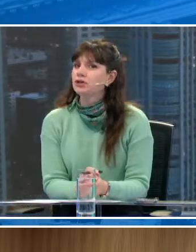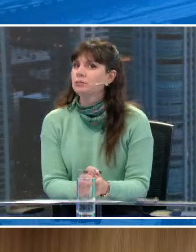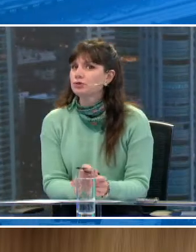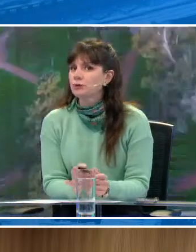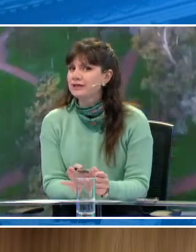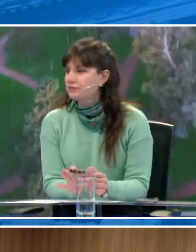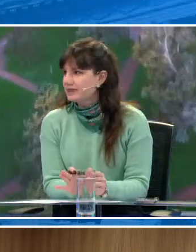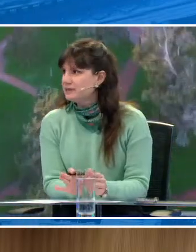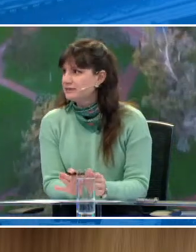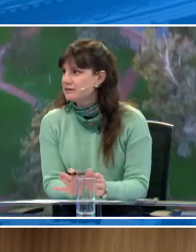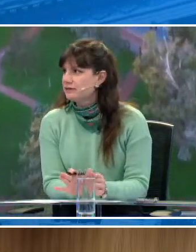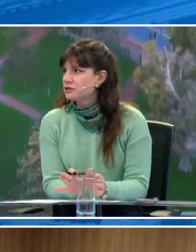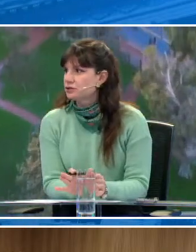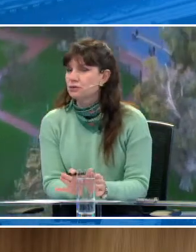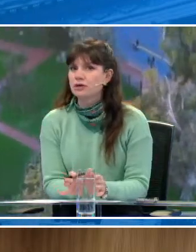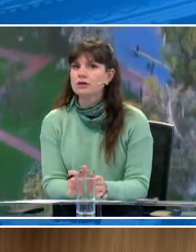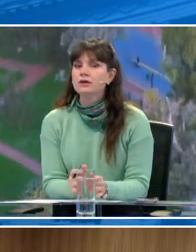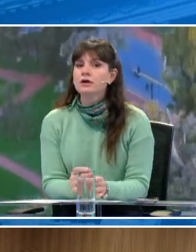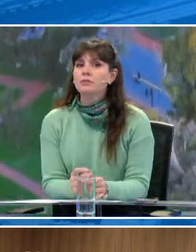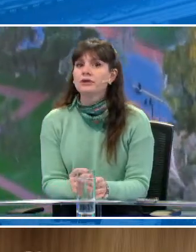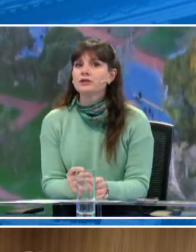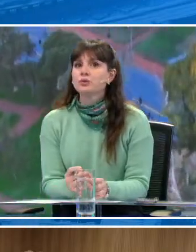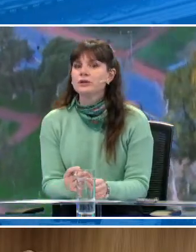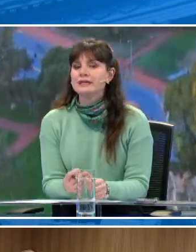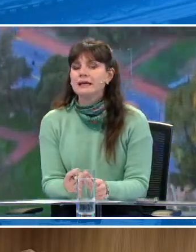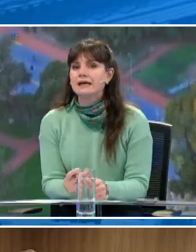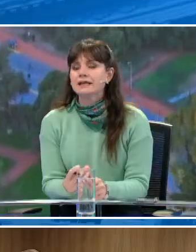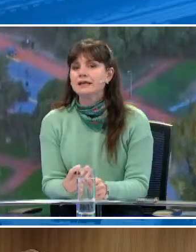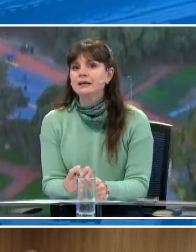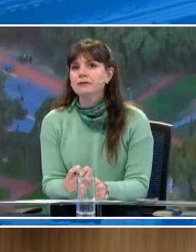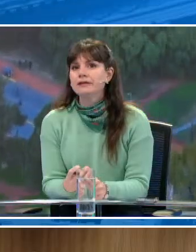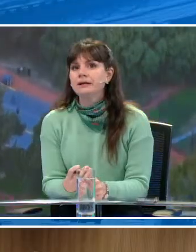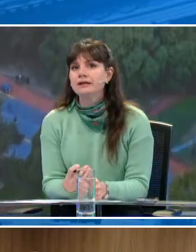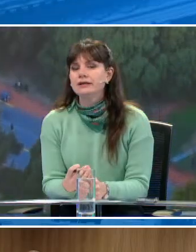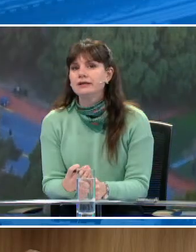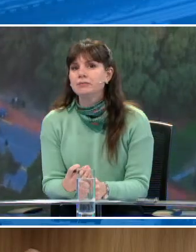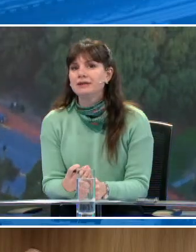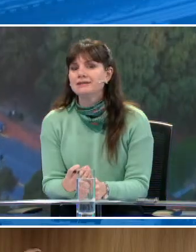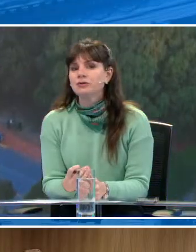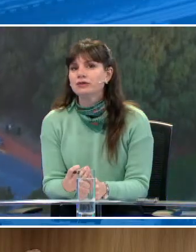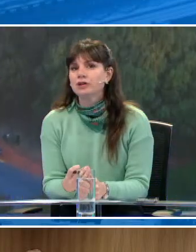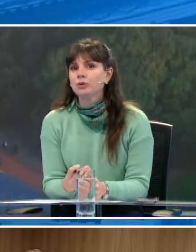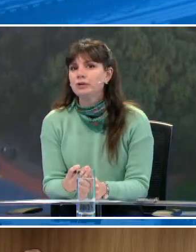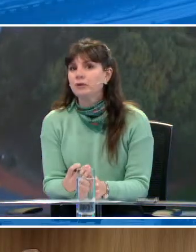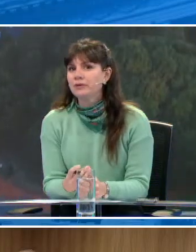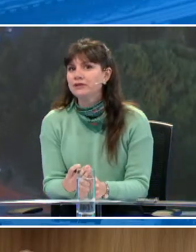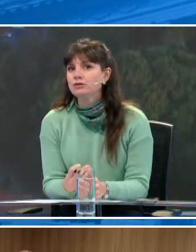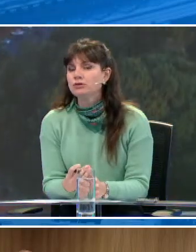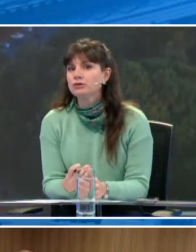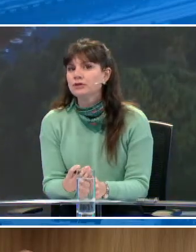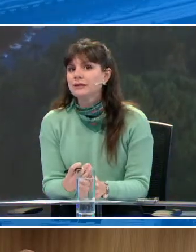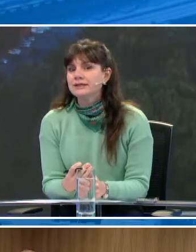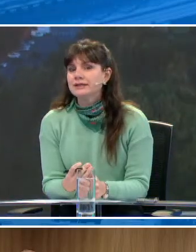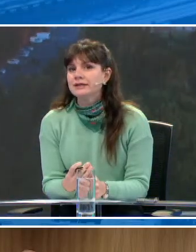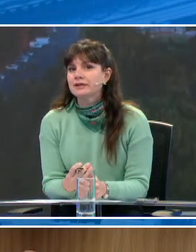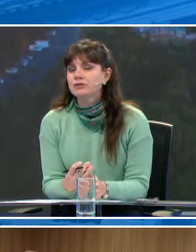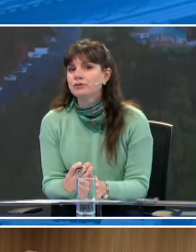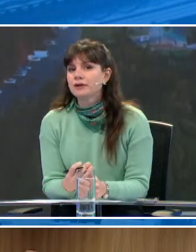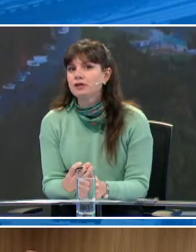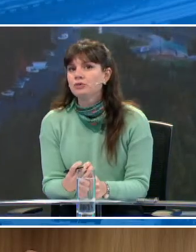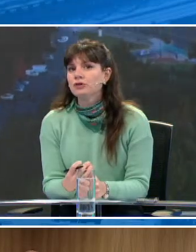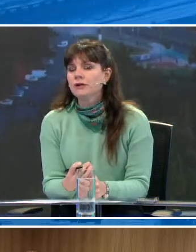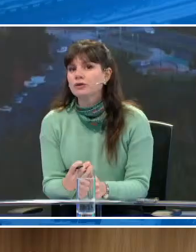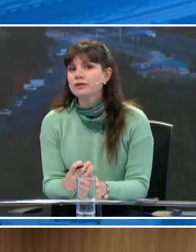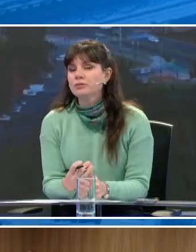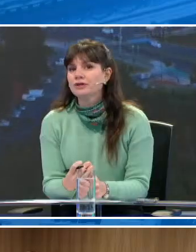y con posturas diferentes entre ellos, ¿no? Sí. Porque tuviste a Gilavedra planteando que no es momento de reformar